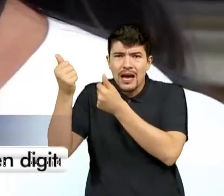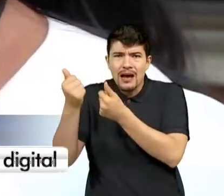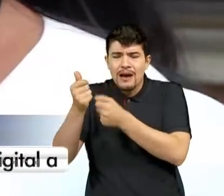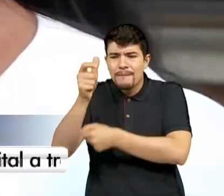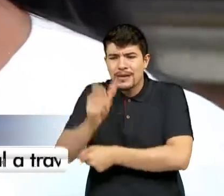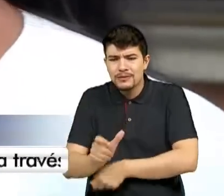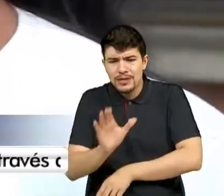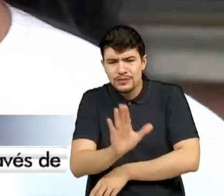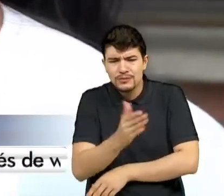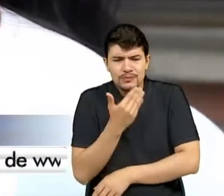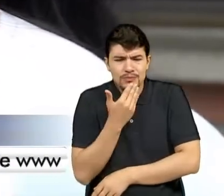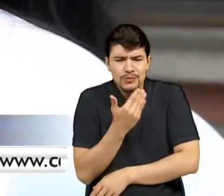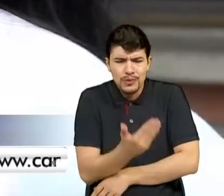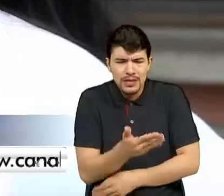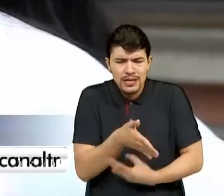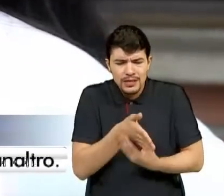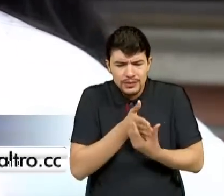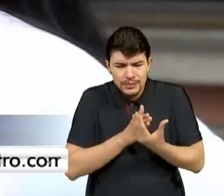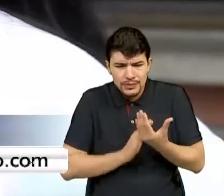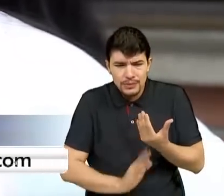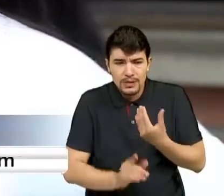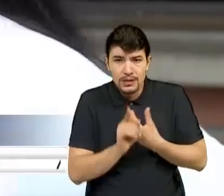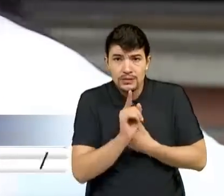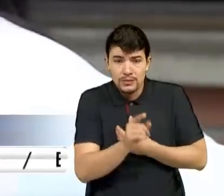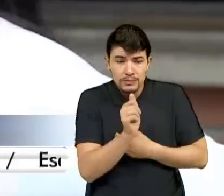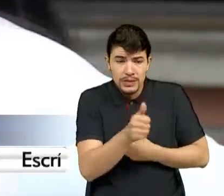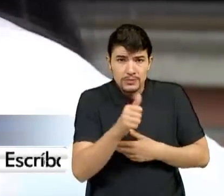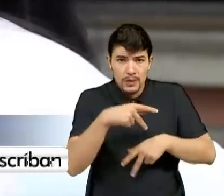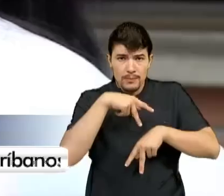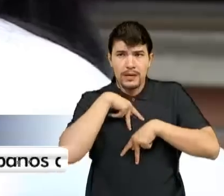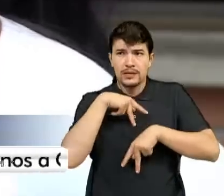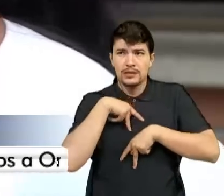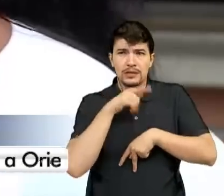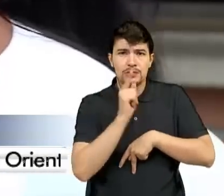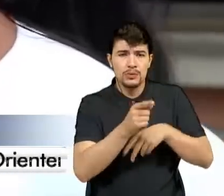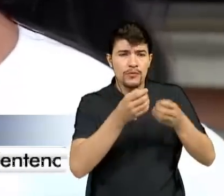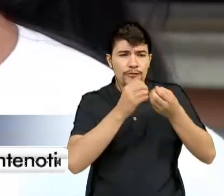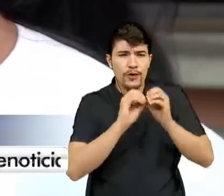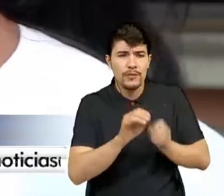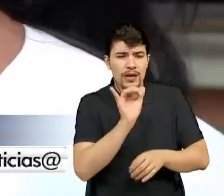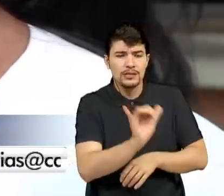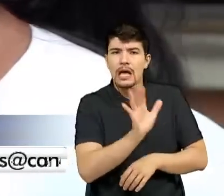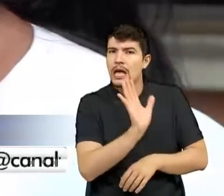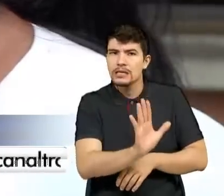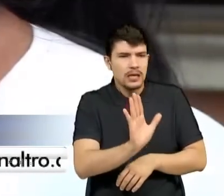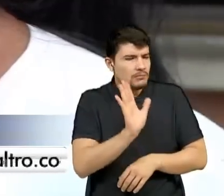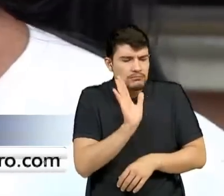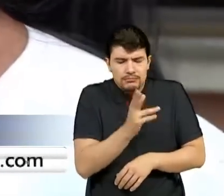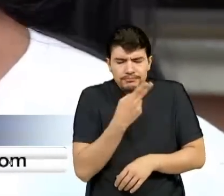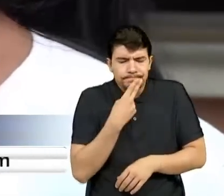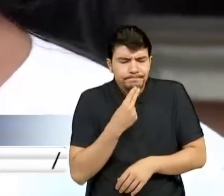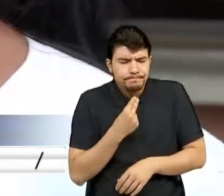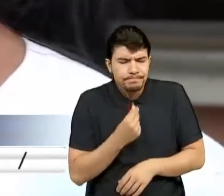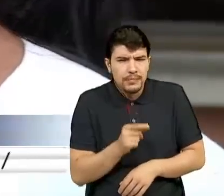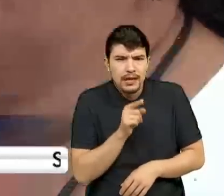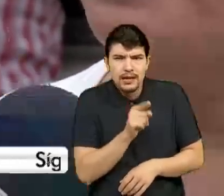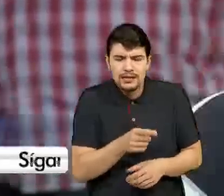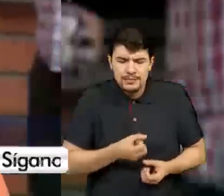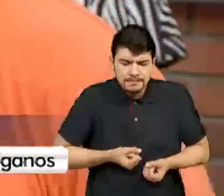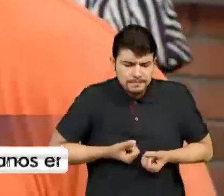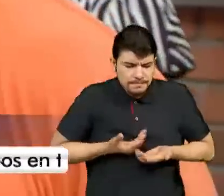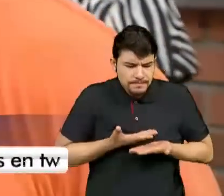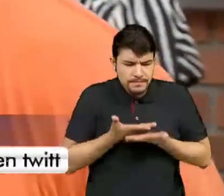noble dentro de su personalidad, de su modo de ser. En sí ella era noble, era muy